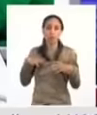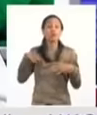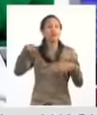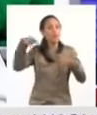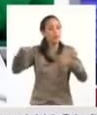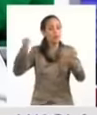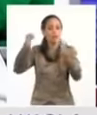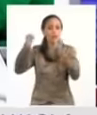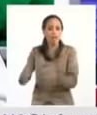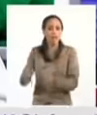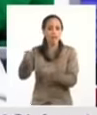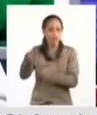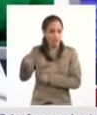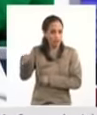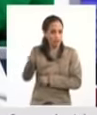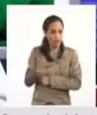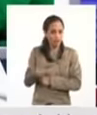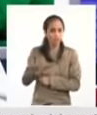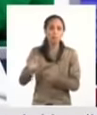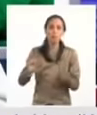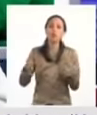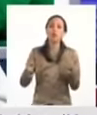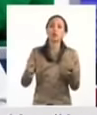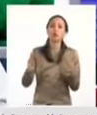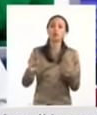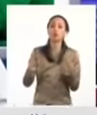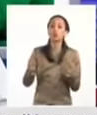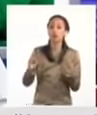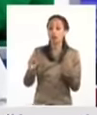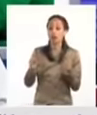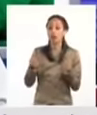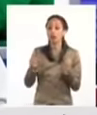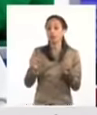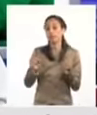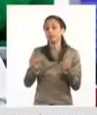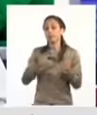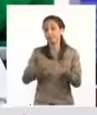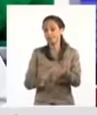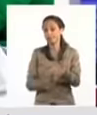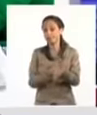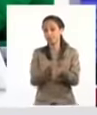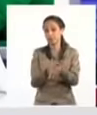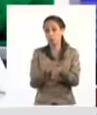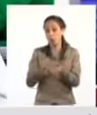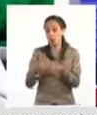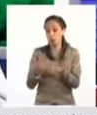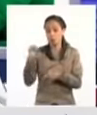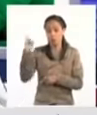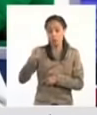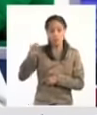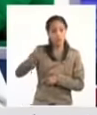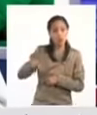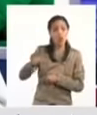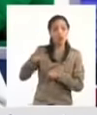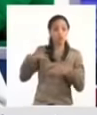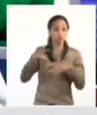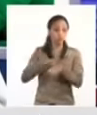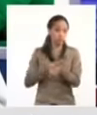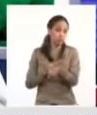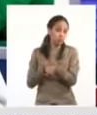que mantenerse para evitar que realmente pues se propague si es que alguno viene